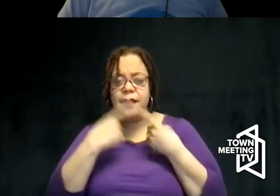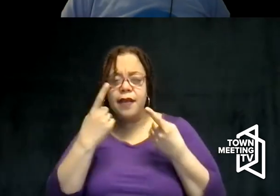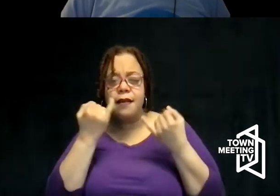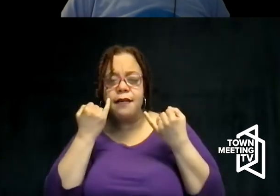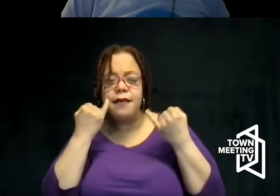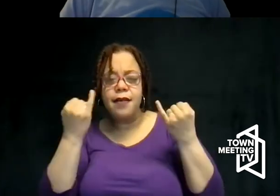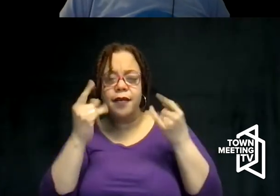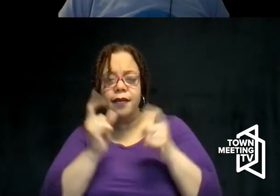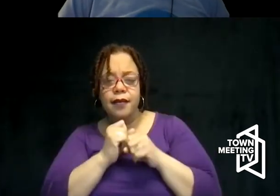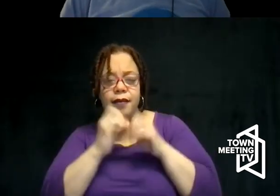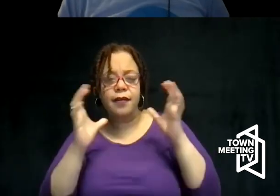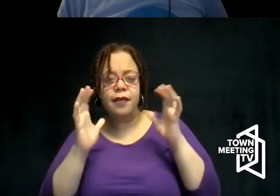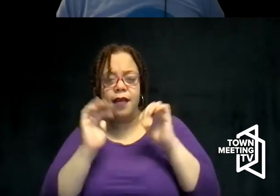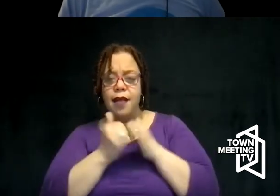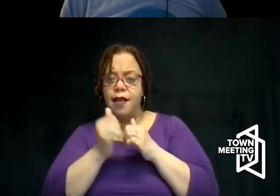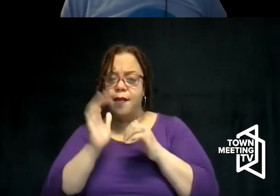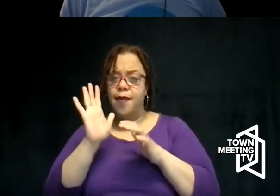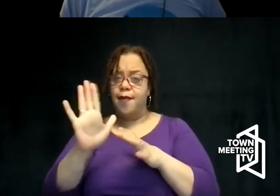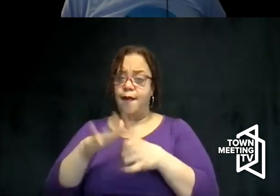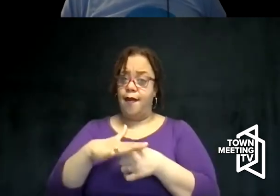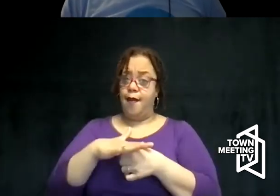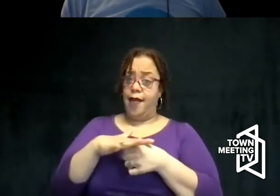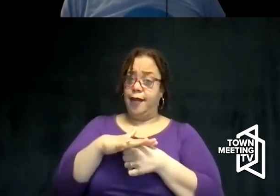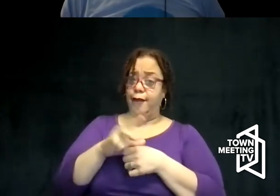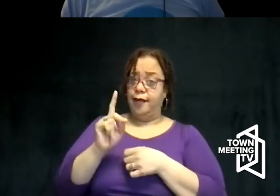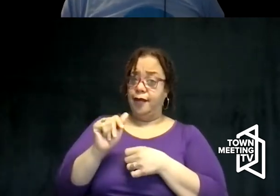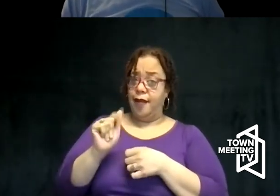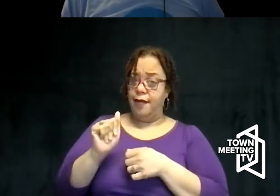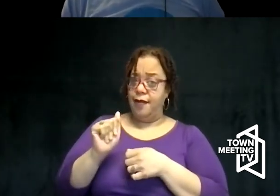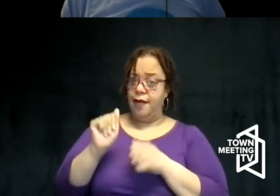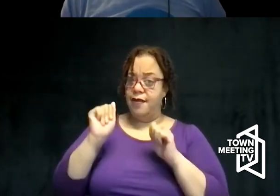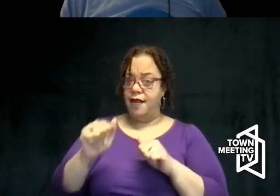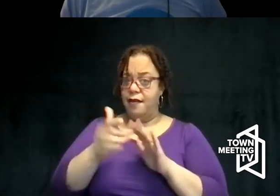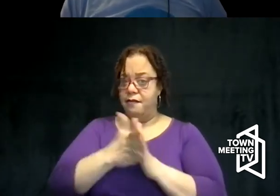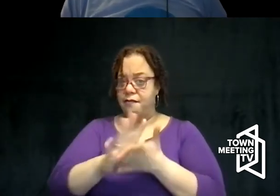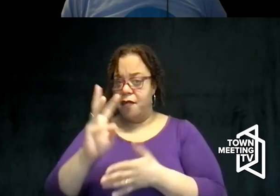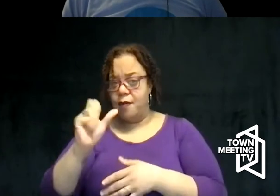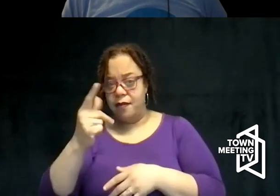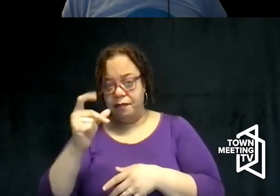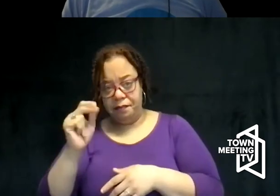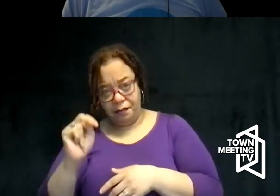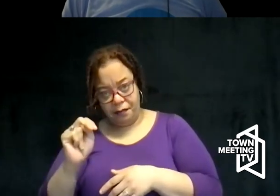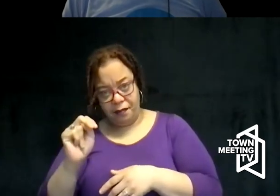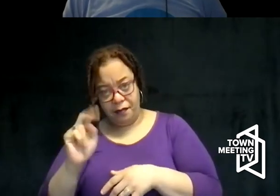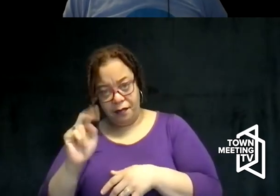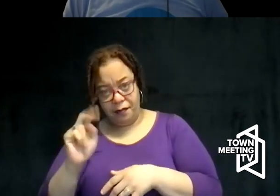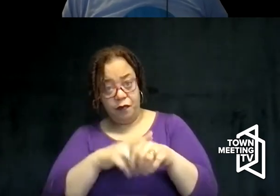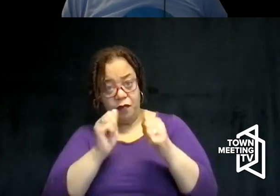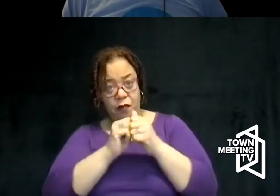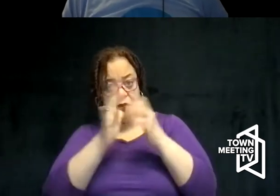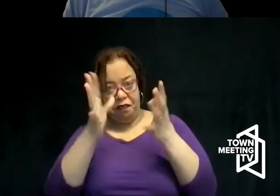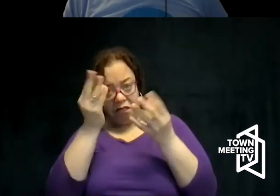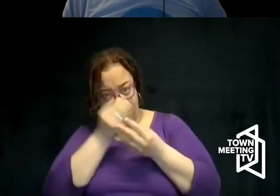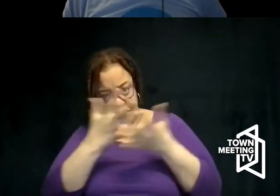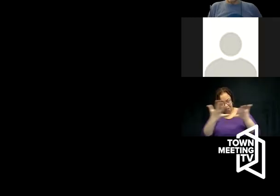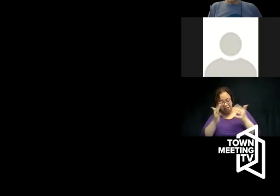arma? Antes, sin decir nada de usted que uno no quiere que nadie sepa, pero ¿cómo se puede usar la